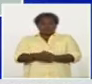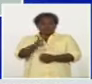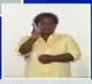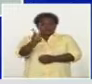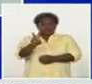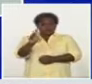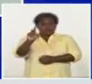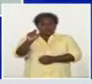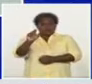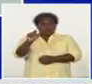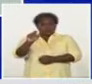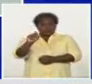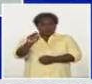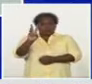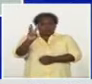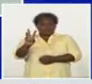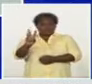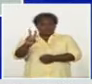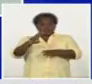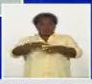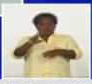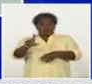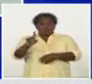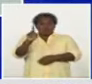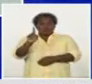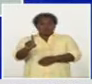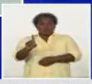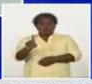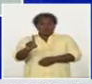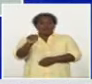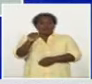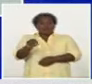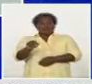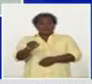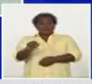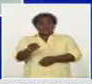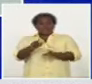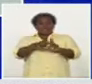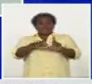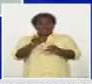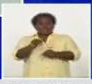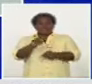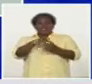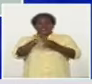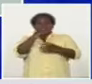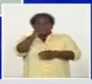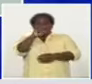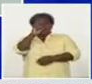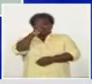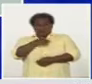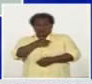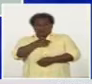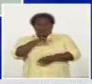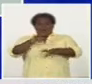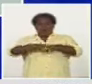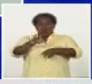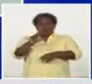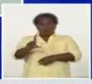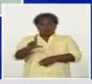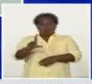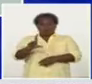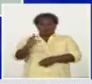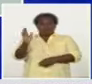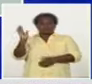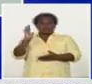Cacocún, 3 de Holguín y 1 de Jibara. Y en el caso de Holguín, viajeros cubanos procedentes de